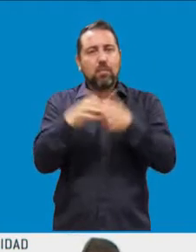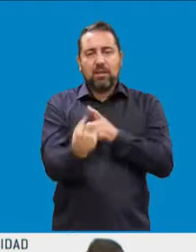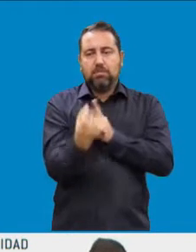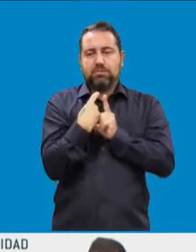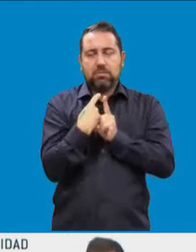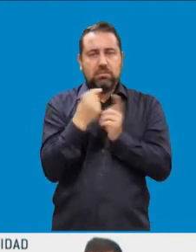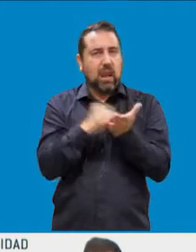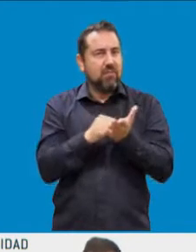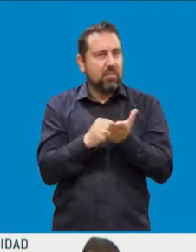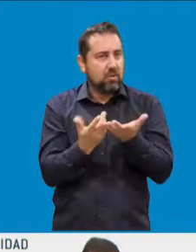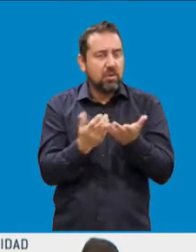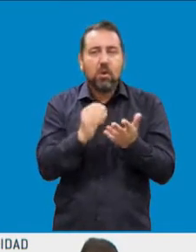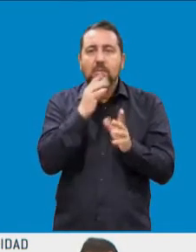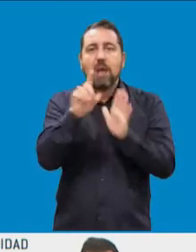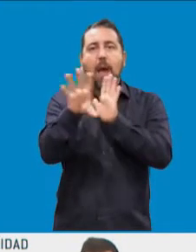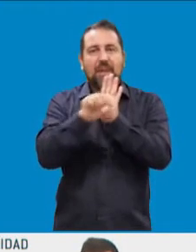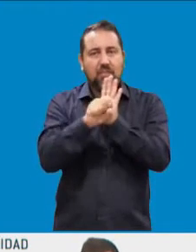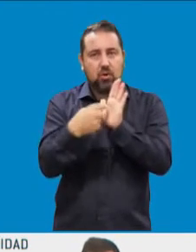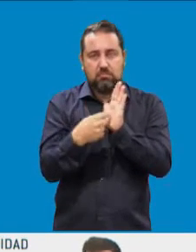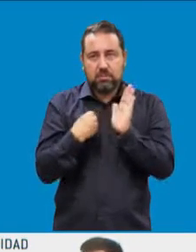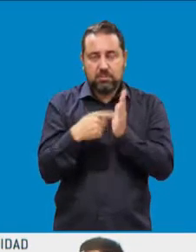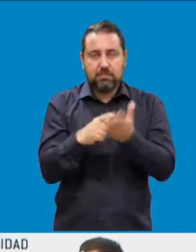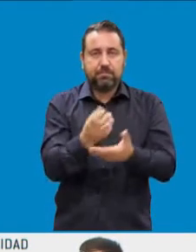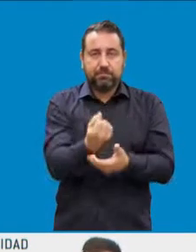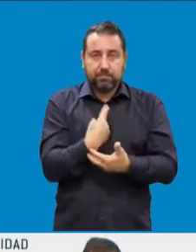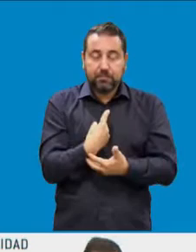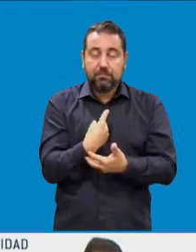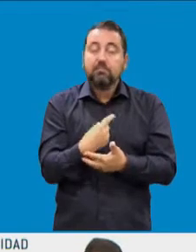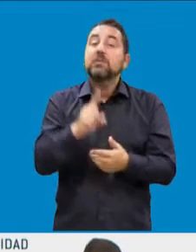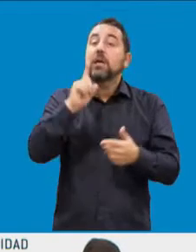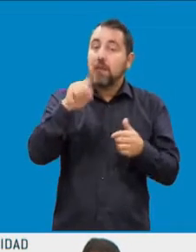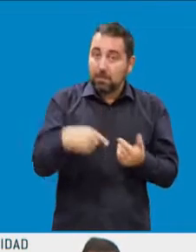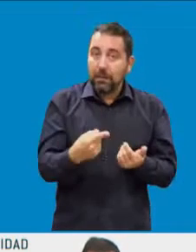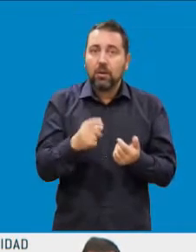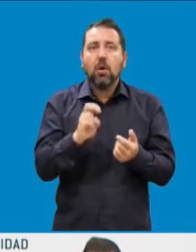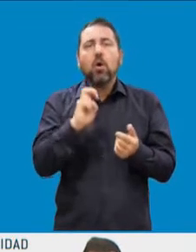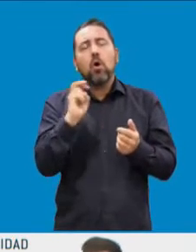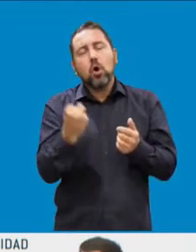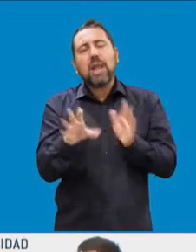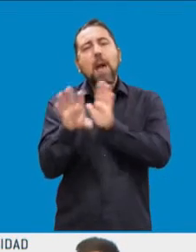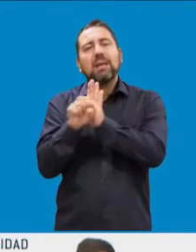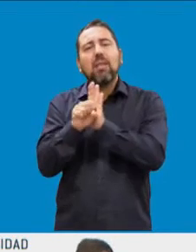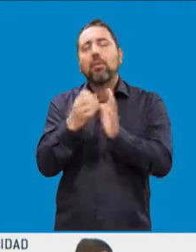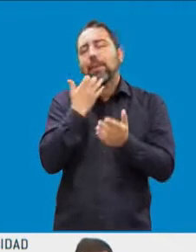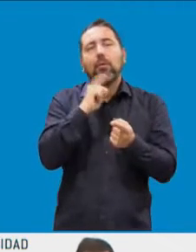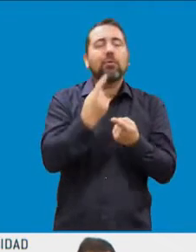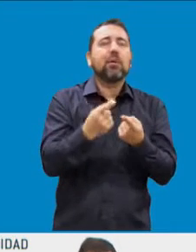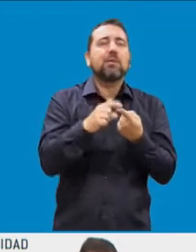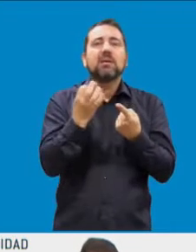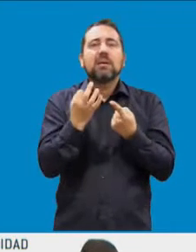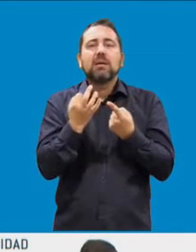les llegan las calificaciones automáticas a través de una app. Pues también